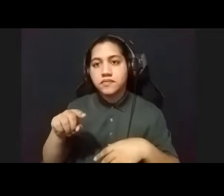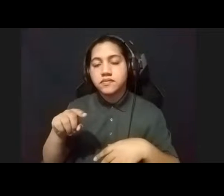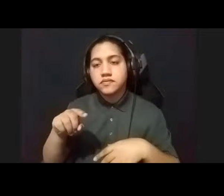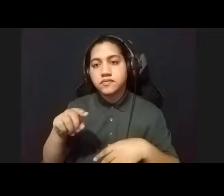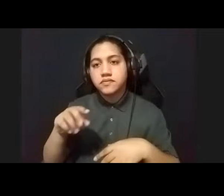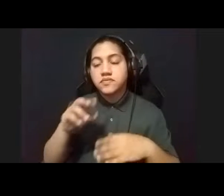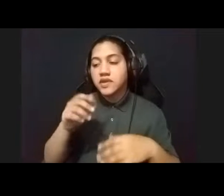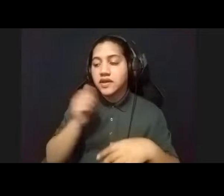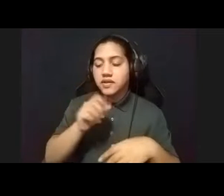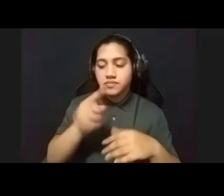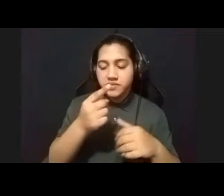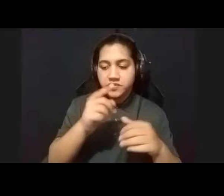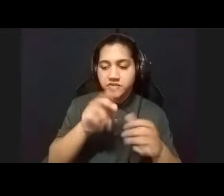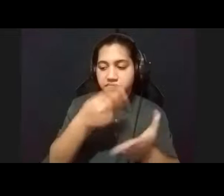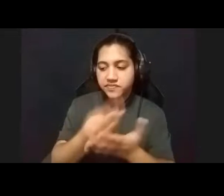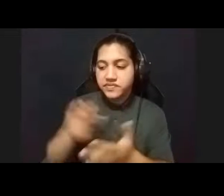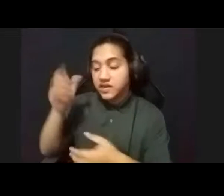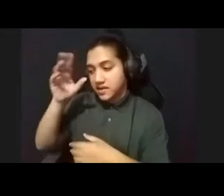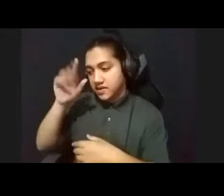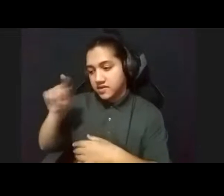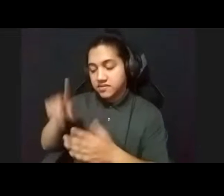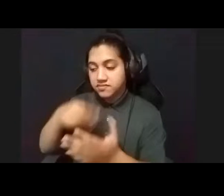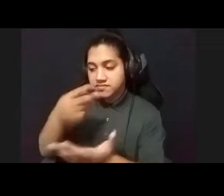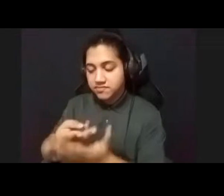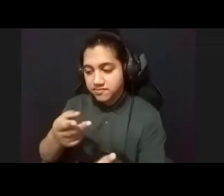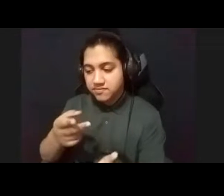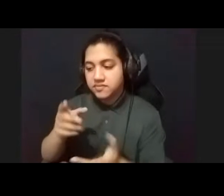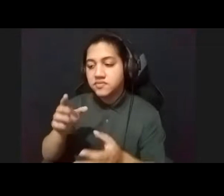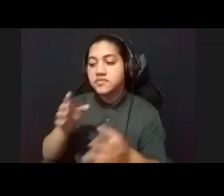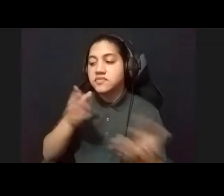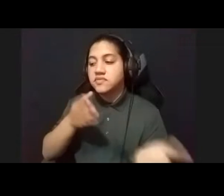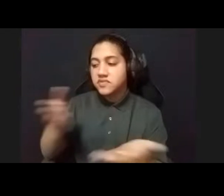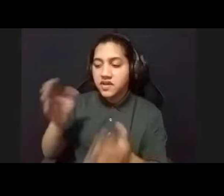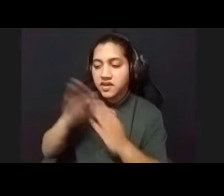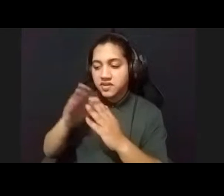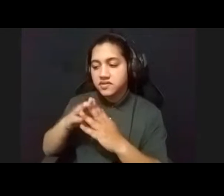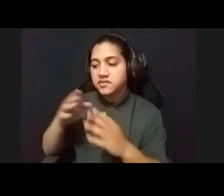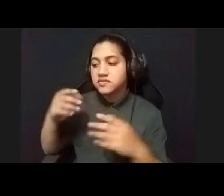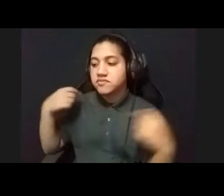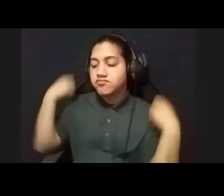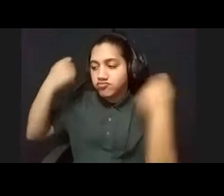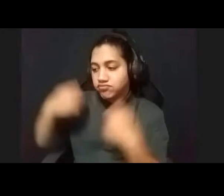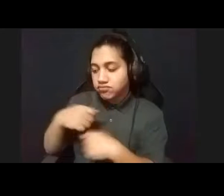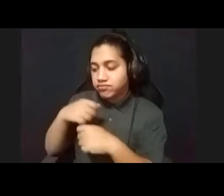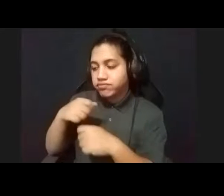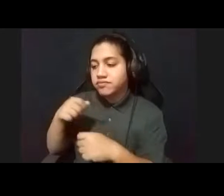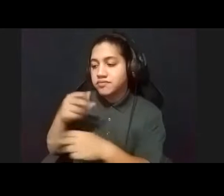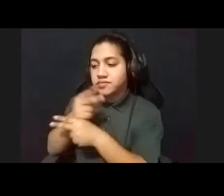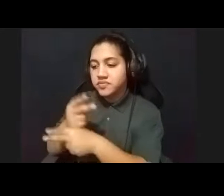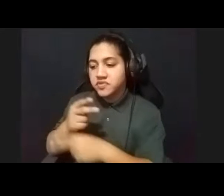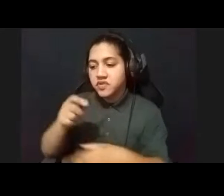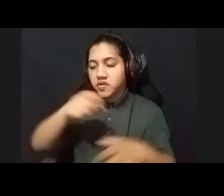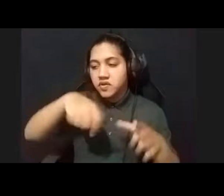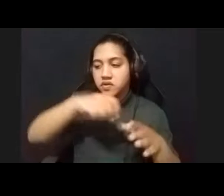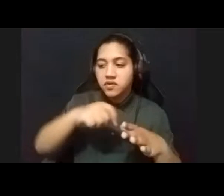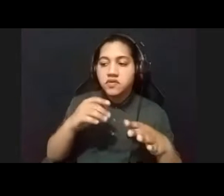en el agua, él va y la rescata, la lleva a la casa, él la ropa, la abriga muy bien, él le está haciendo una sopa y él cae en